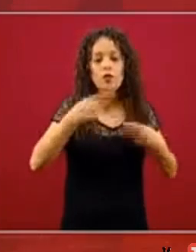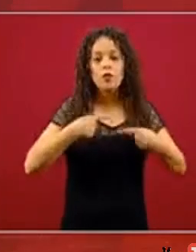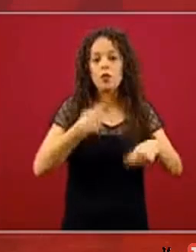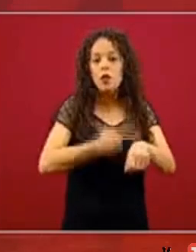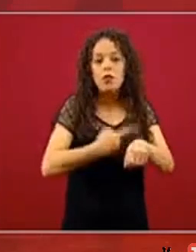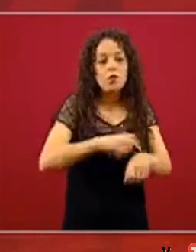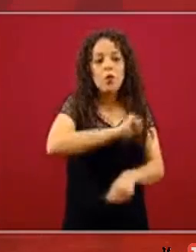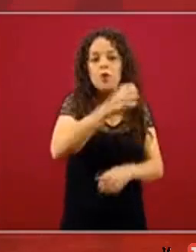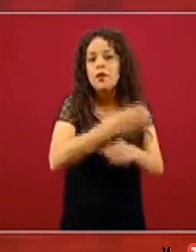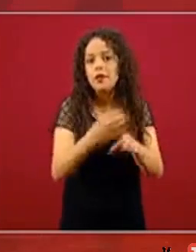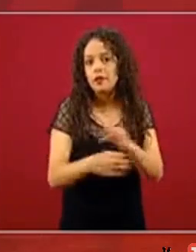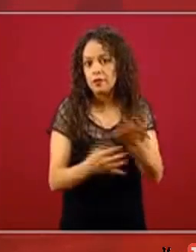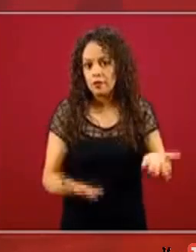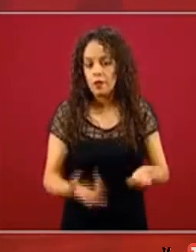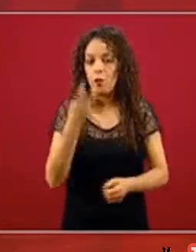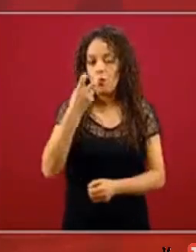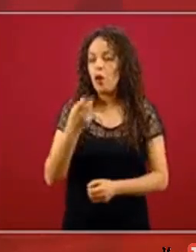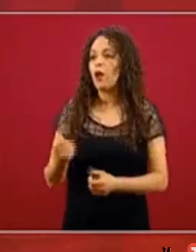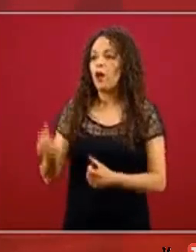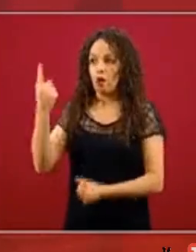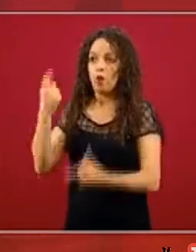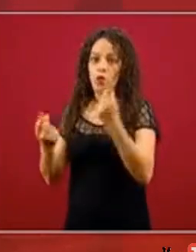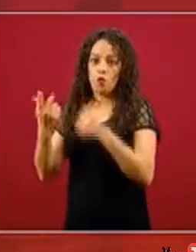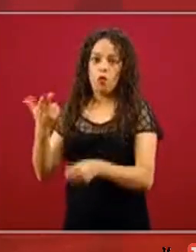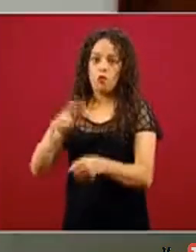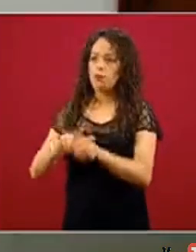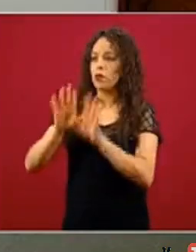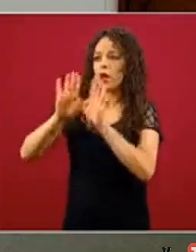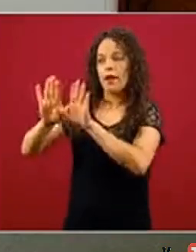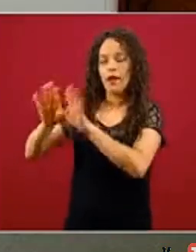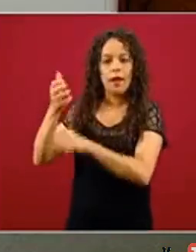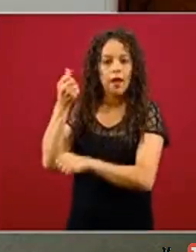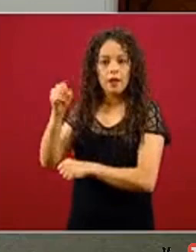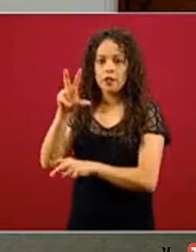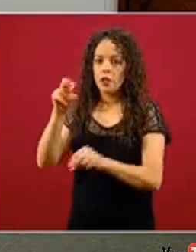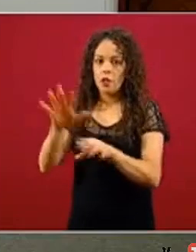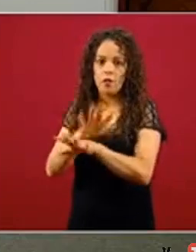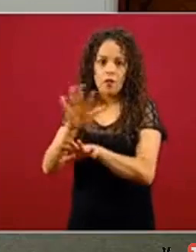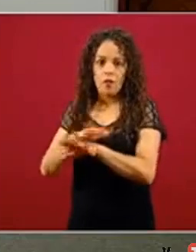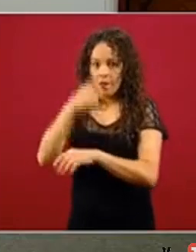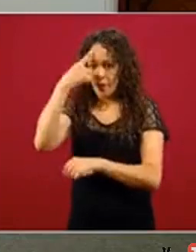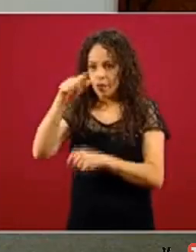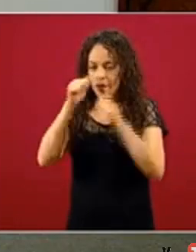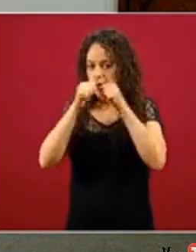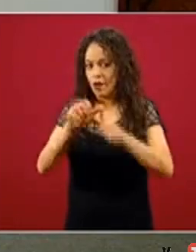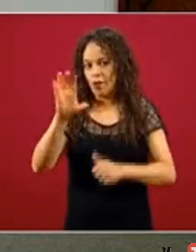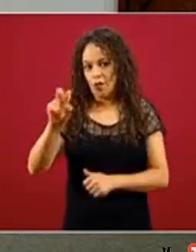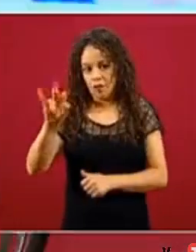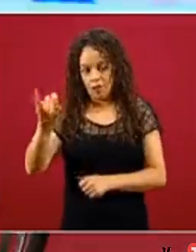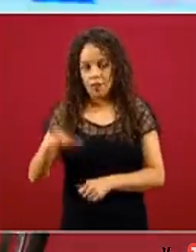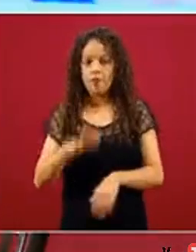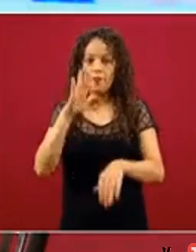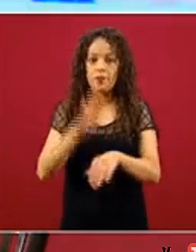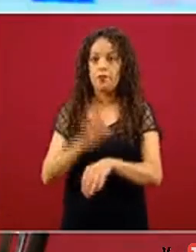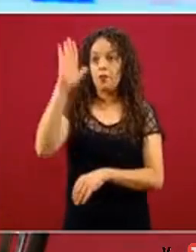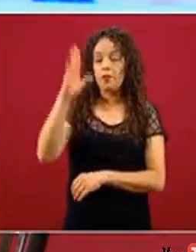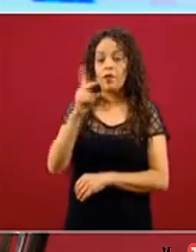no fueron considerados COVID. En el país hay, en el sector público, más de 2.600 hospitales y solamente